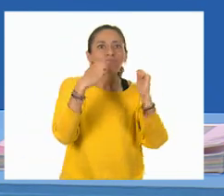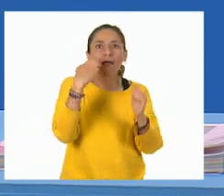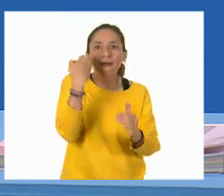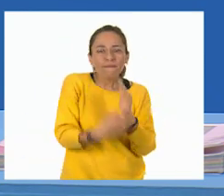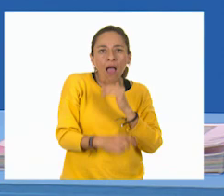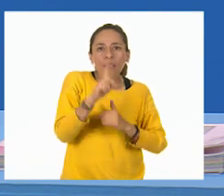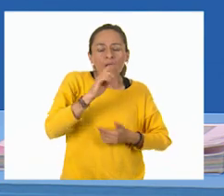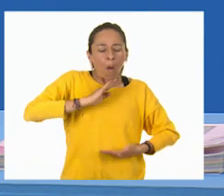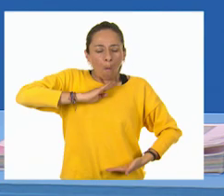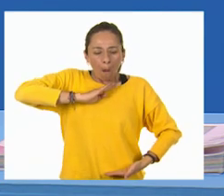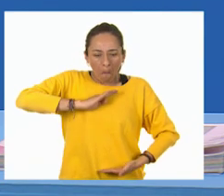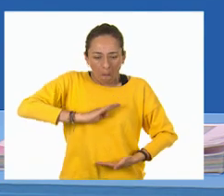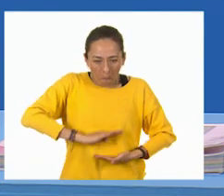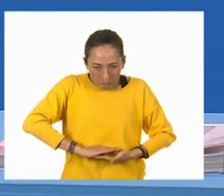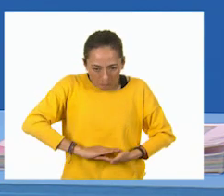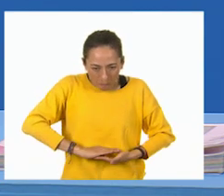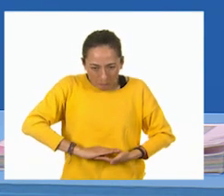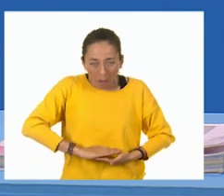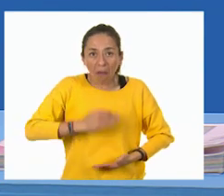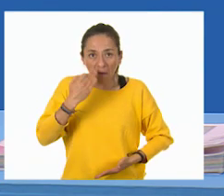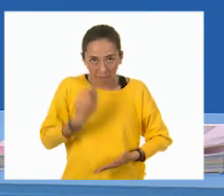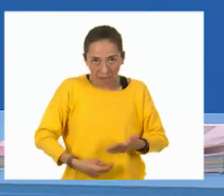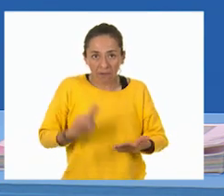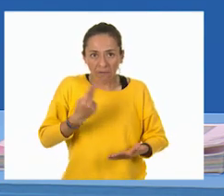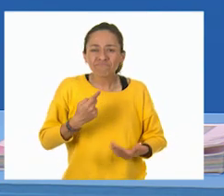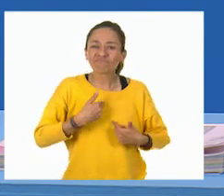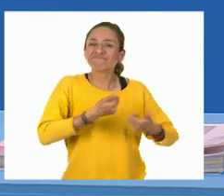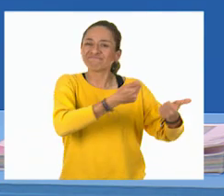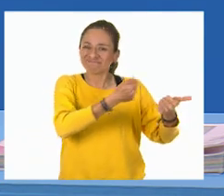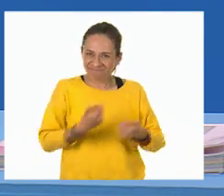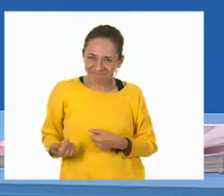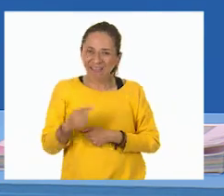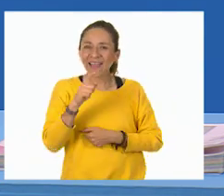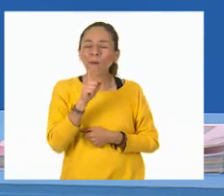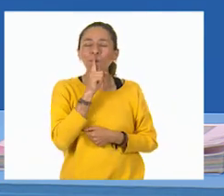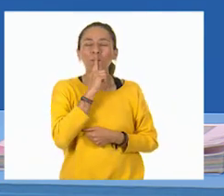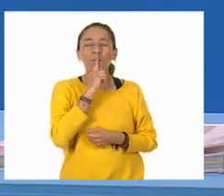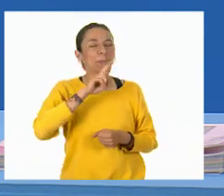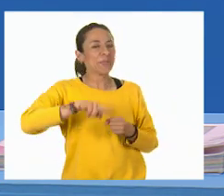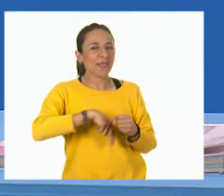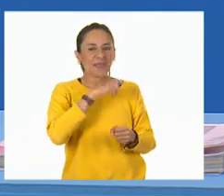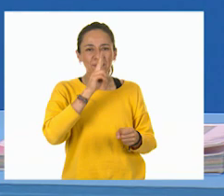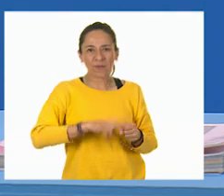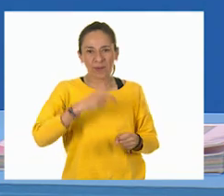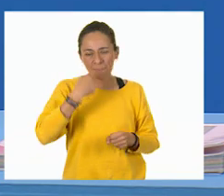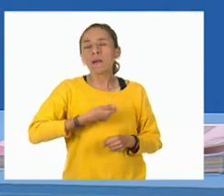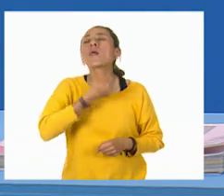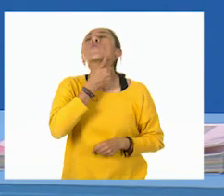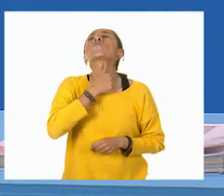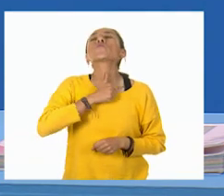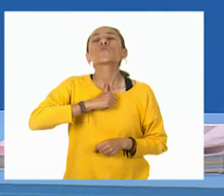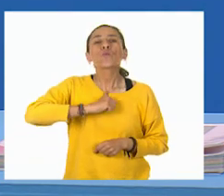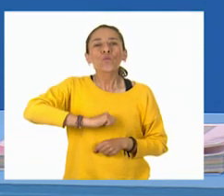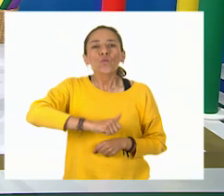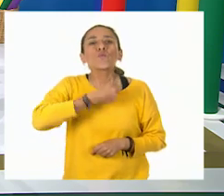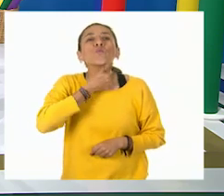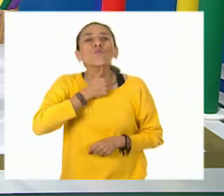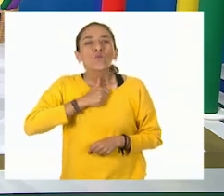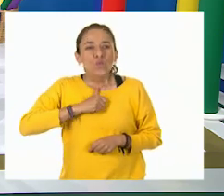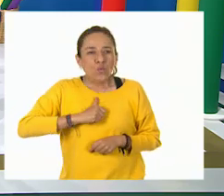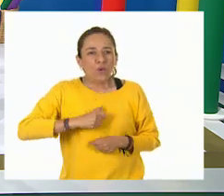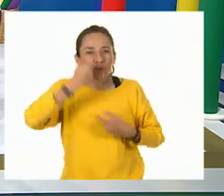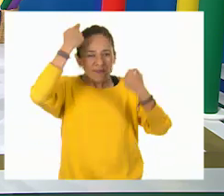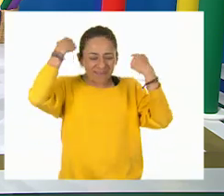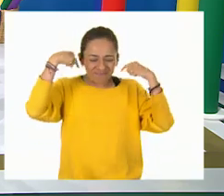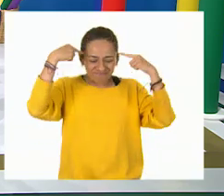Y les traje agua natural para que se hidraten a sus anchas. Hidraten su cerebrito. Miren, aquí lo